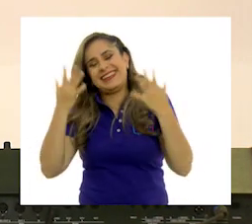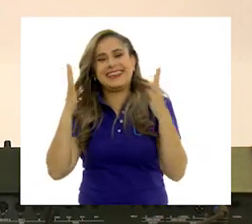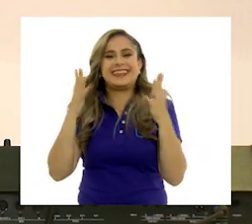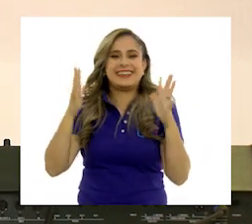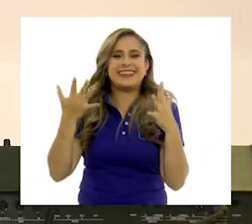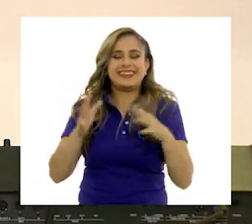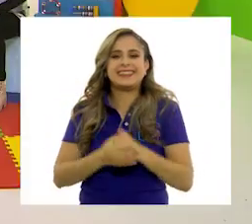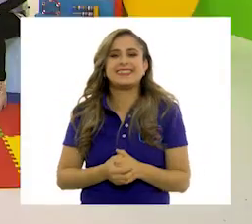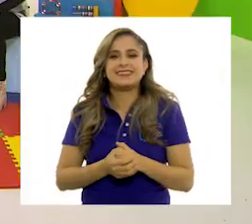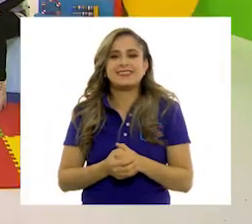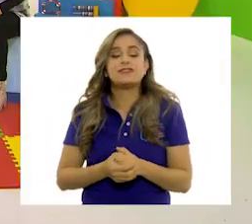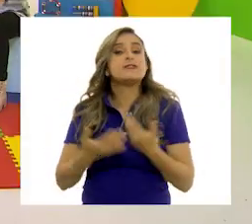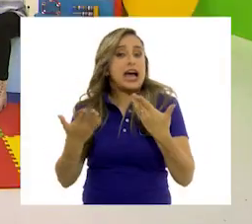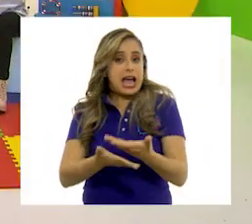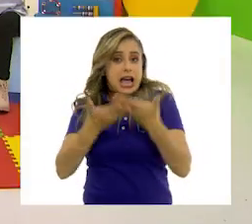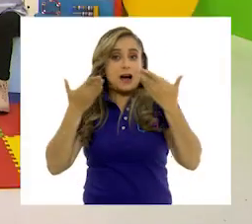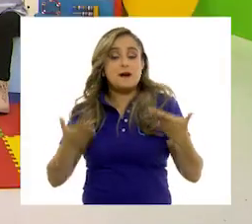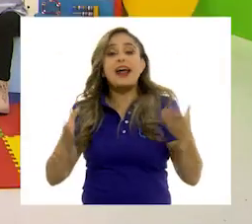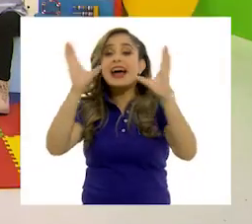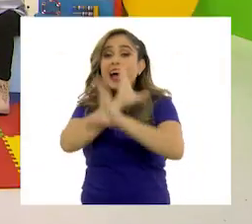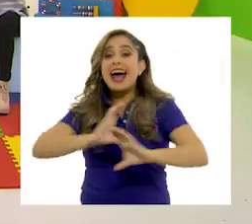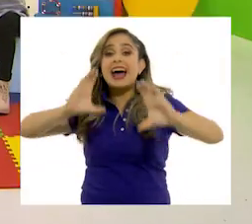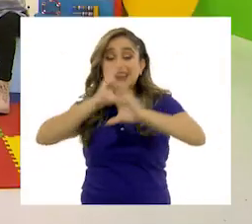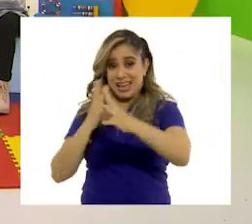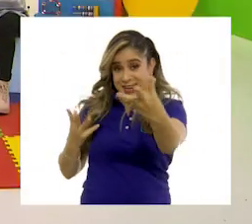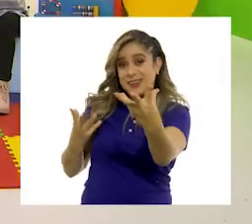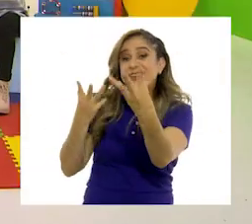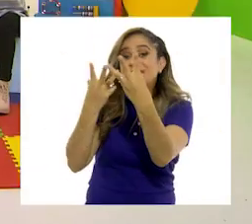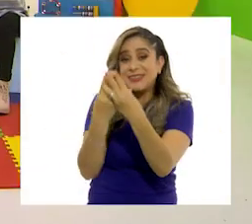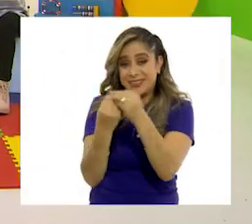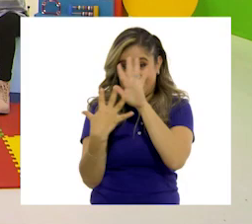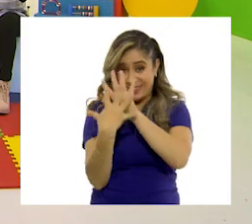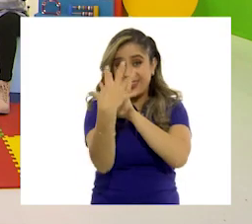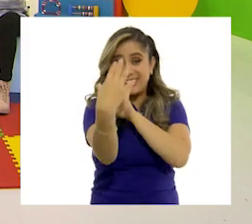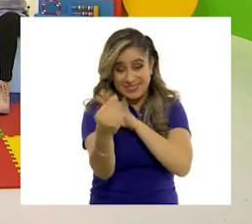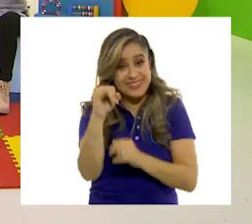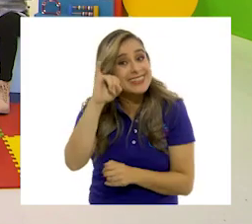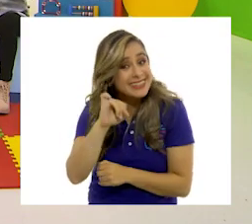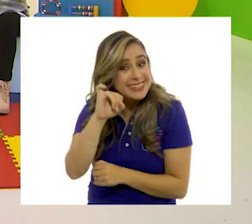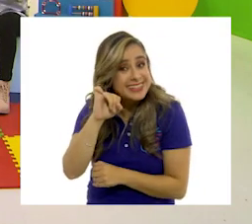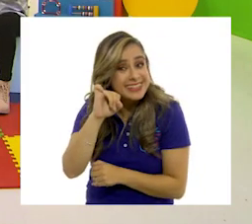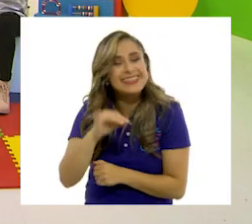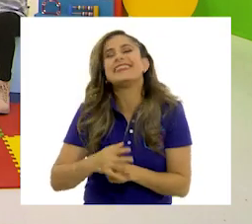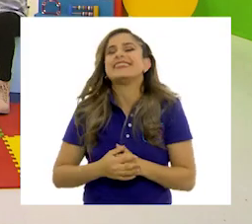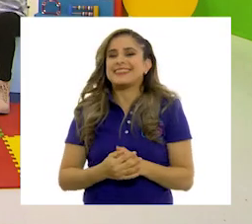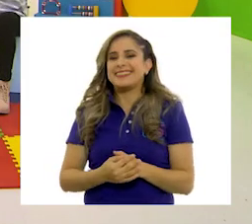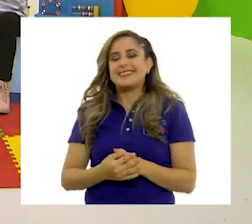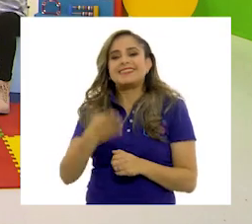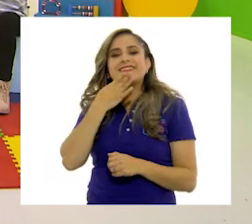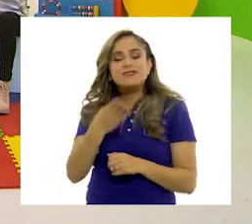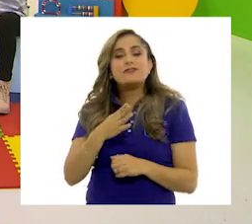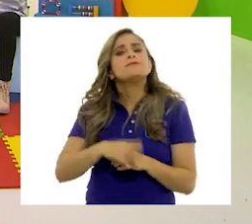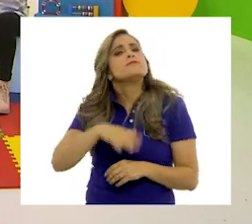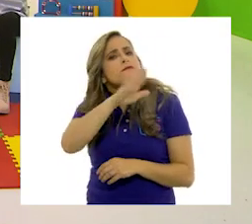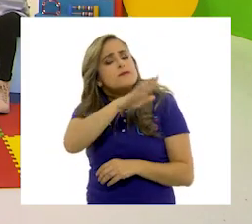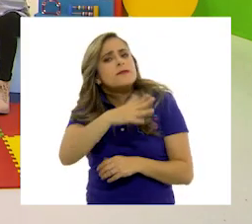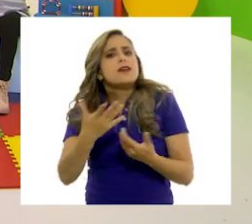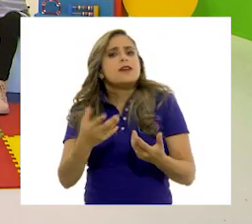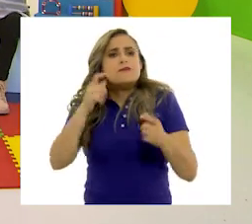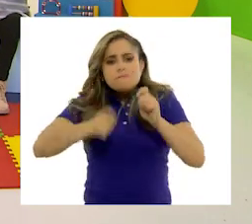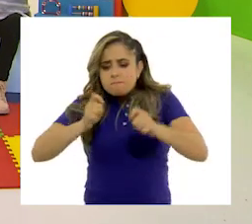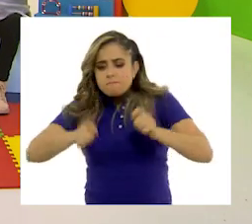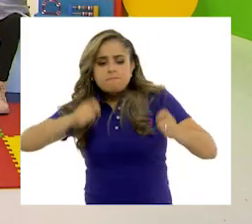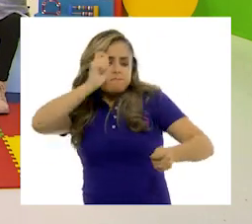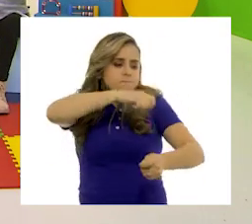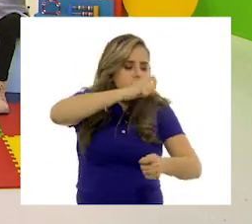¡Sí! ¿Y si ahora la cantamos todas y todos juntos? ¡Sí! Y pueden usar alguno de los instrumentos